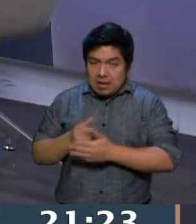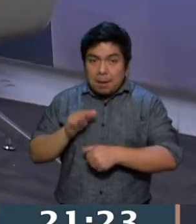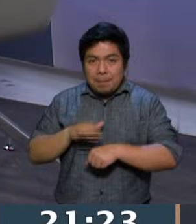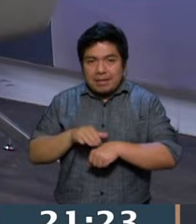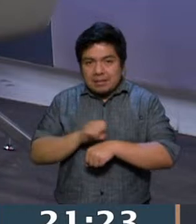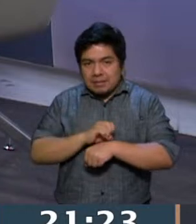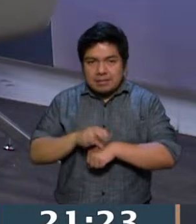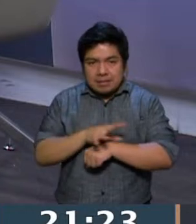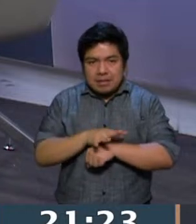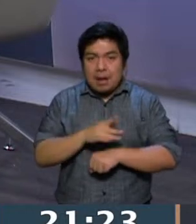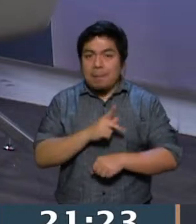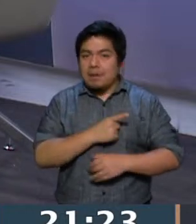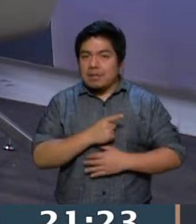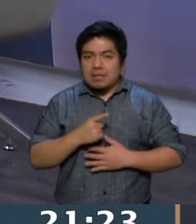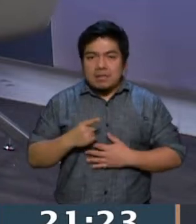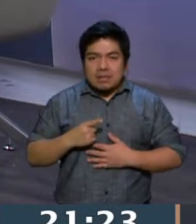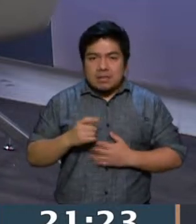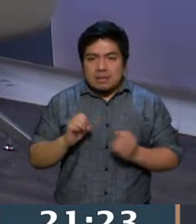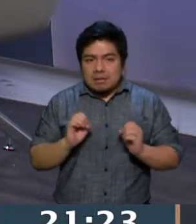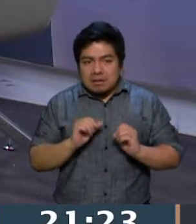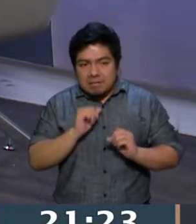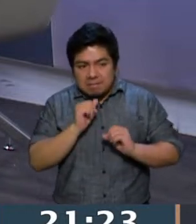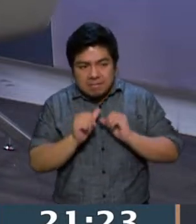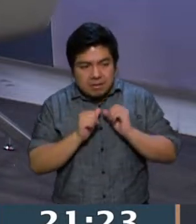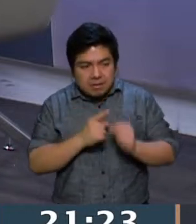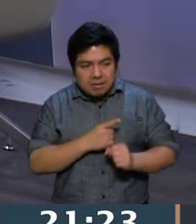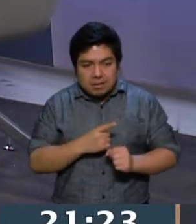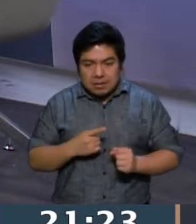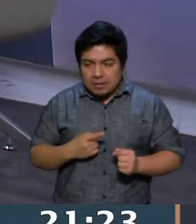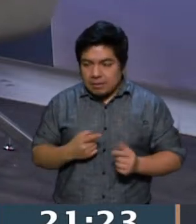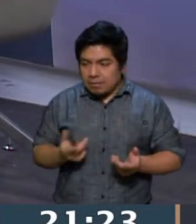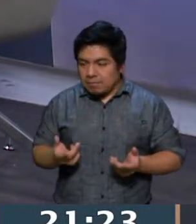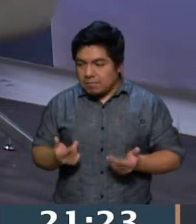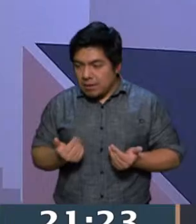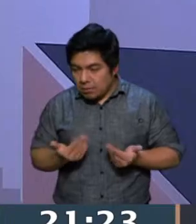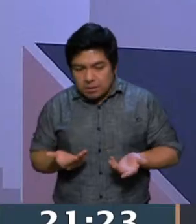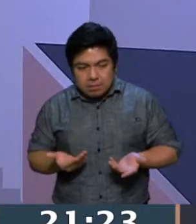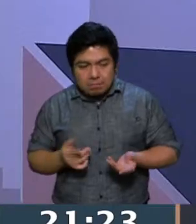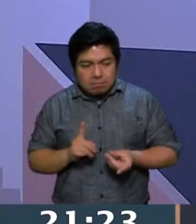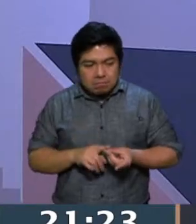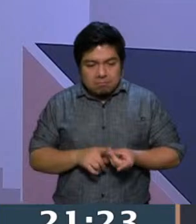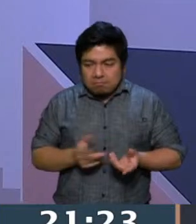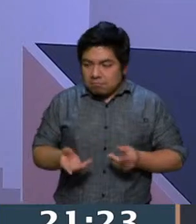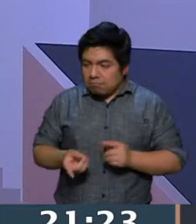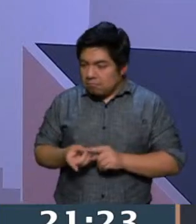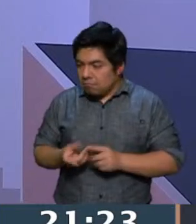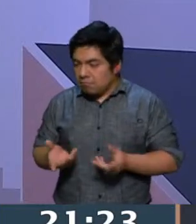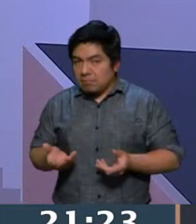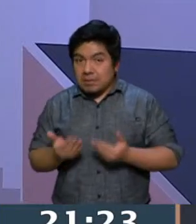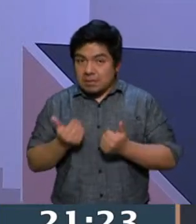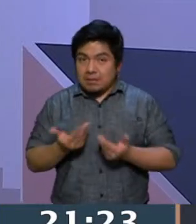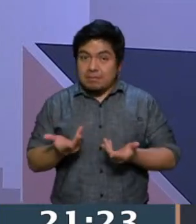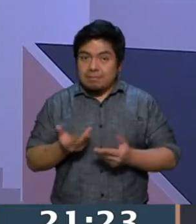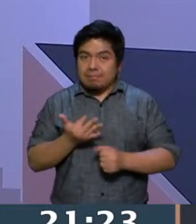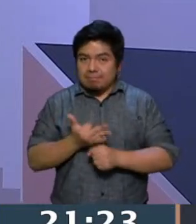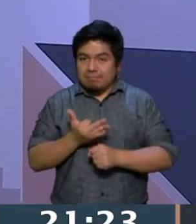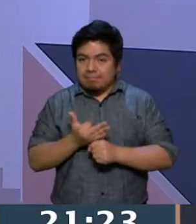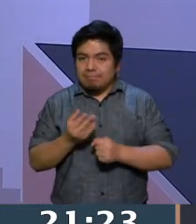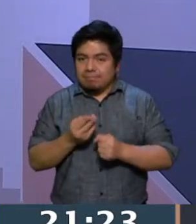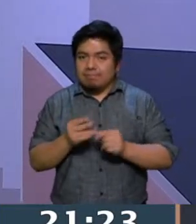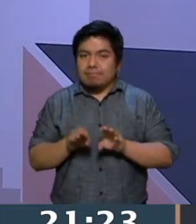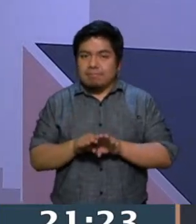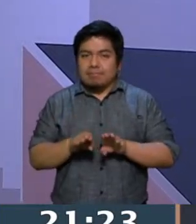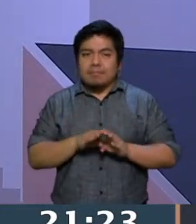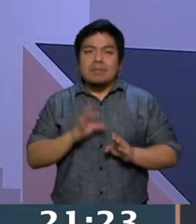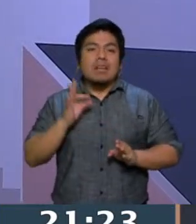el tema con los adeudos es que si ya nadie te debe, ¿de dónde sacas más? Es correcto. Sí. Entonces yo creo que, pues sí, ya es hora de hablar de cómo reformamos